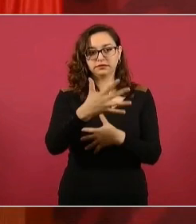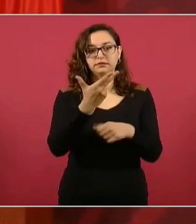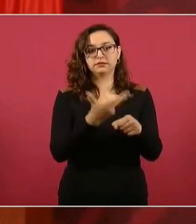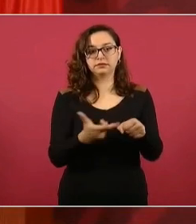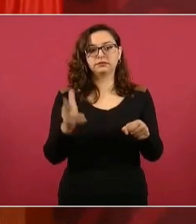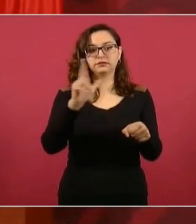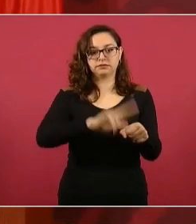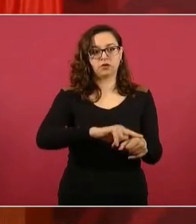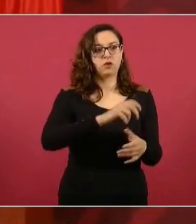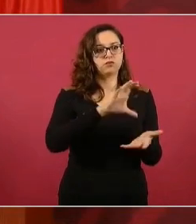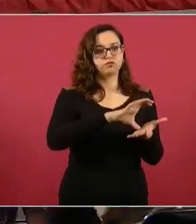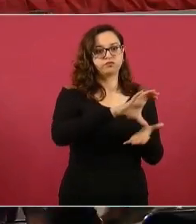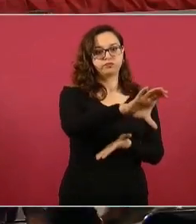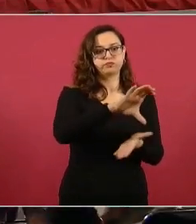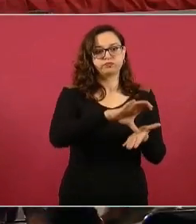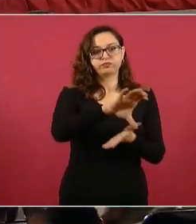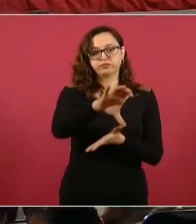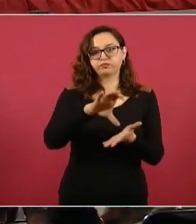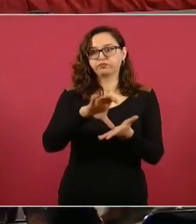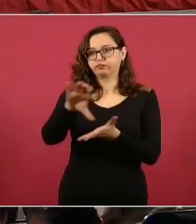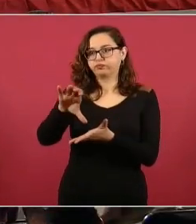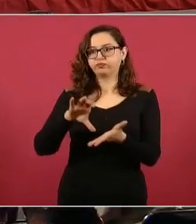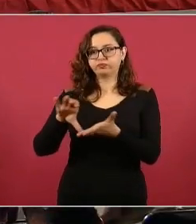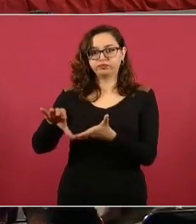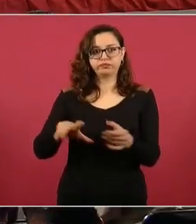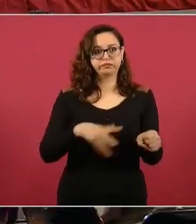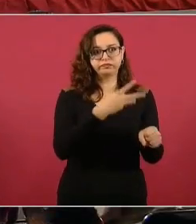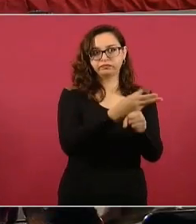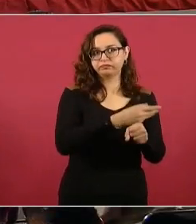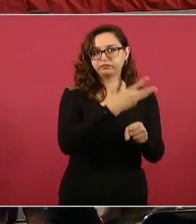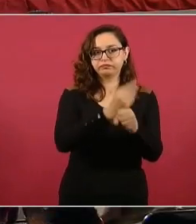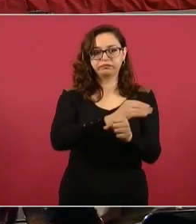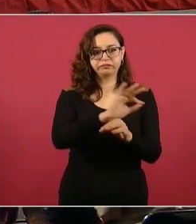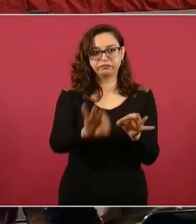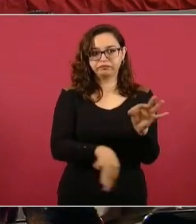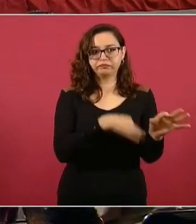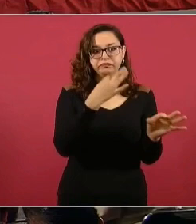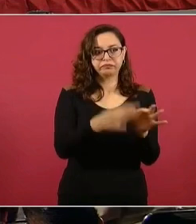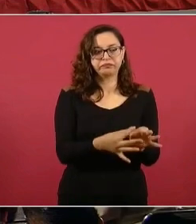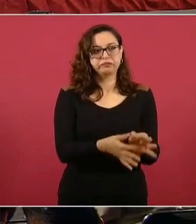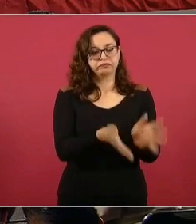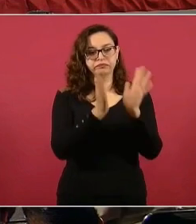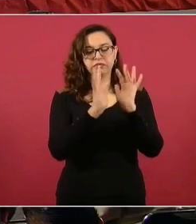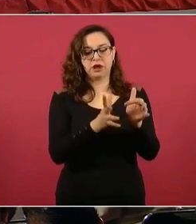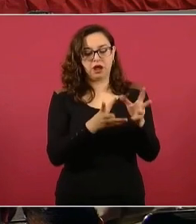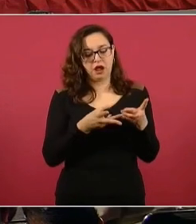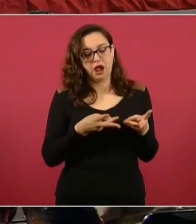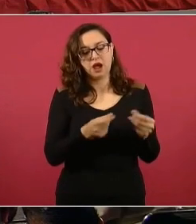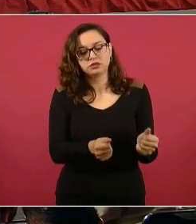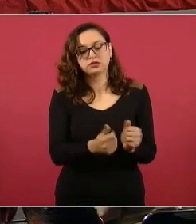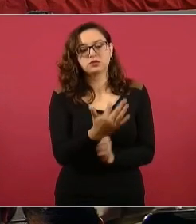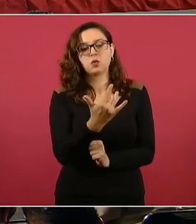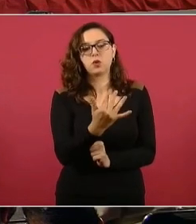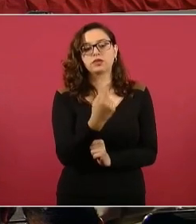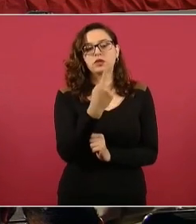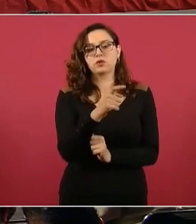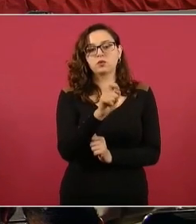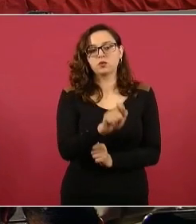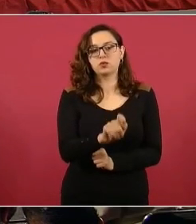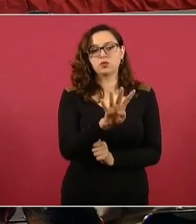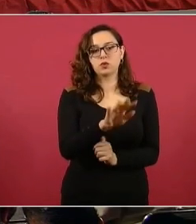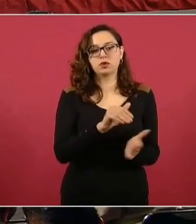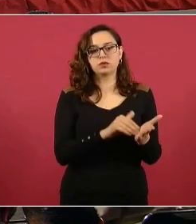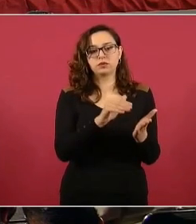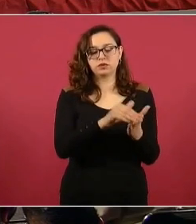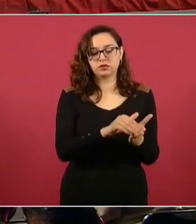donde ya se concluyó esa etapa de 51.4 millones de pesos y 219